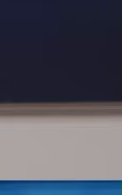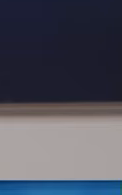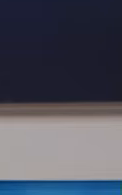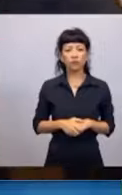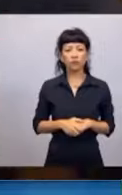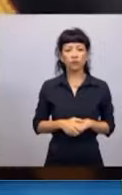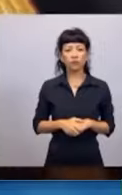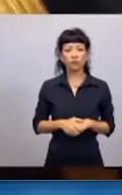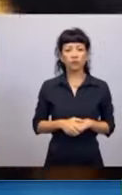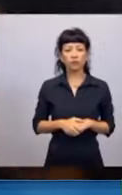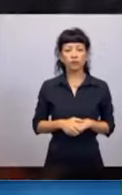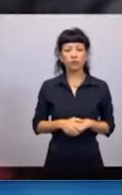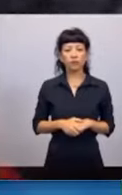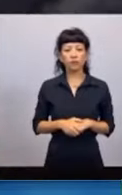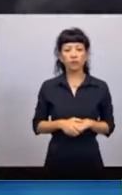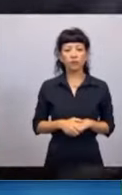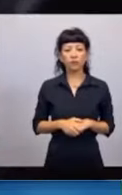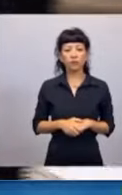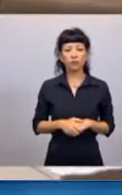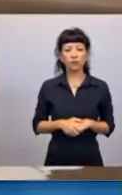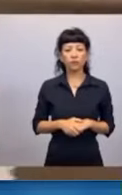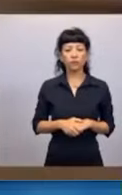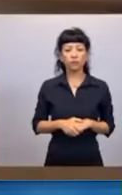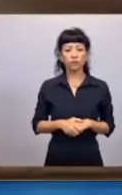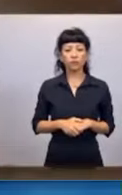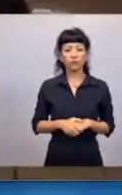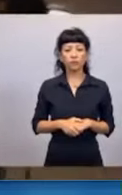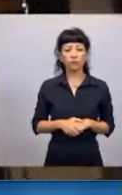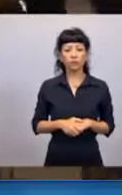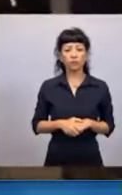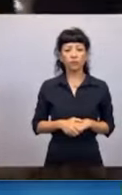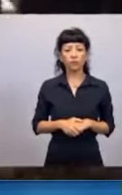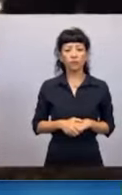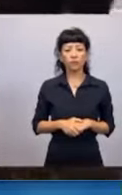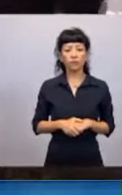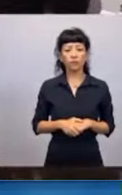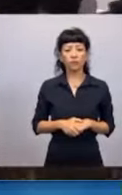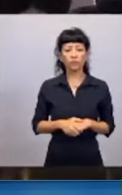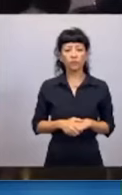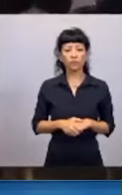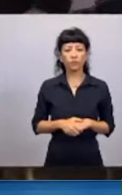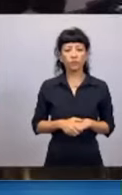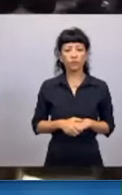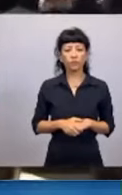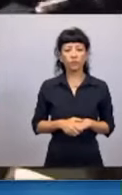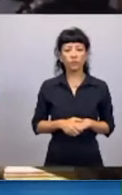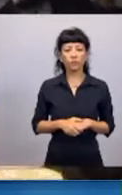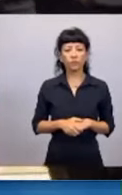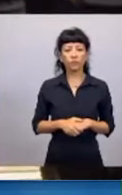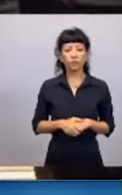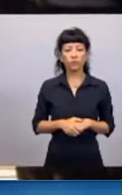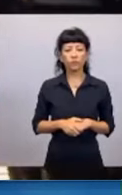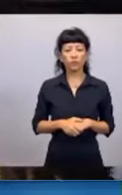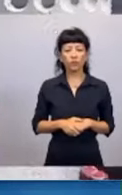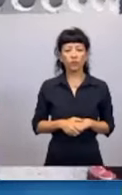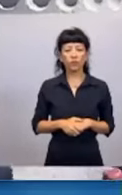terrible de cara a la lucha entre cualquier organización medianamente que se